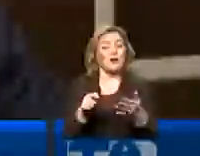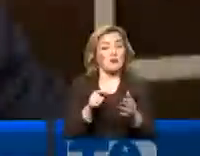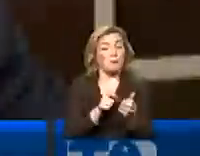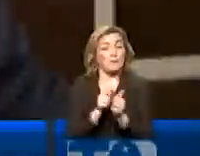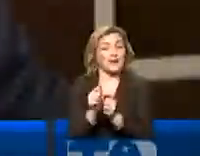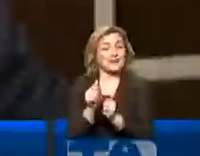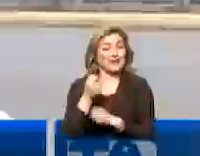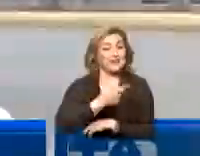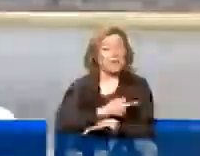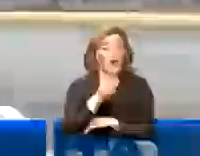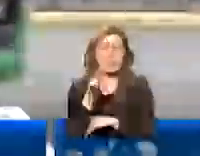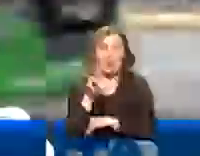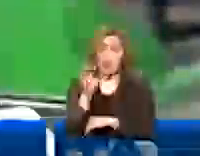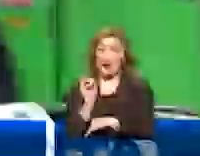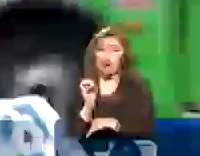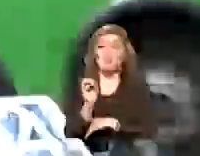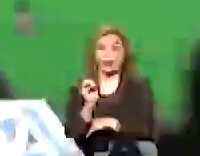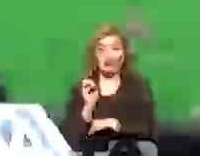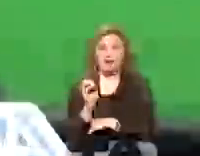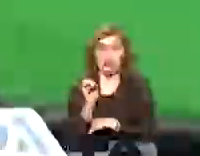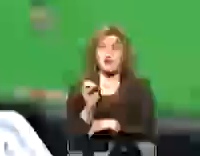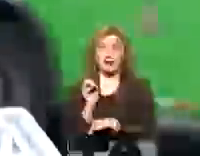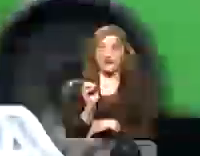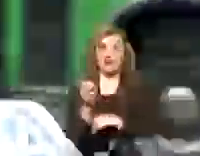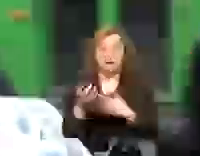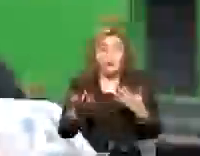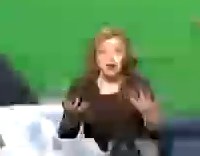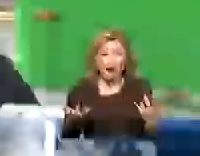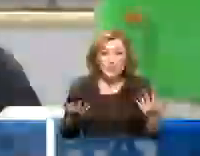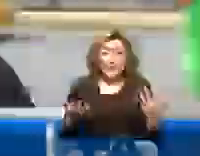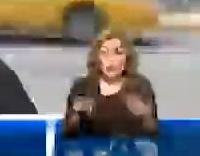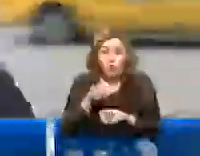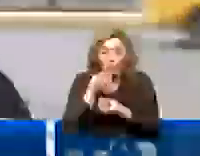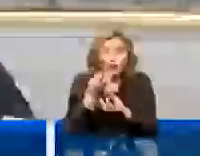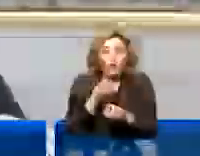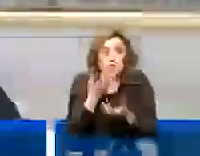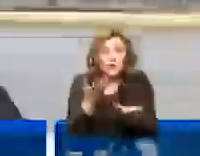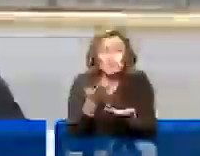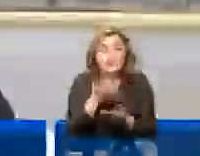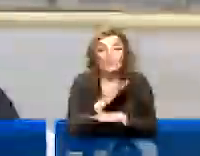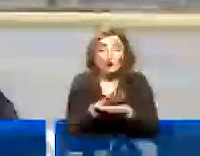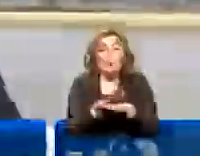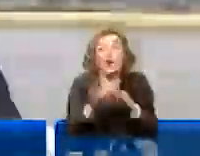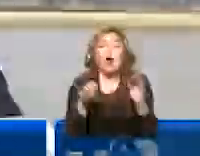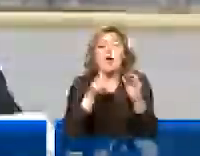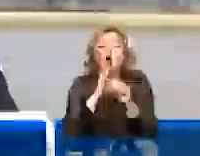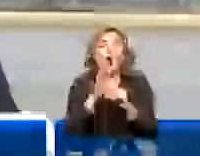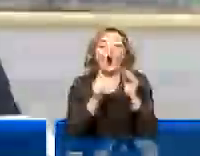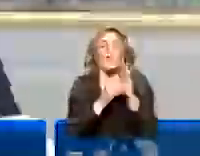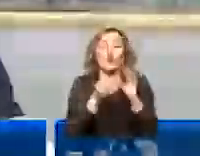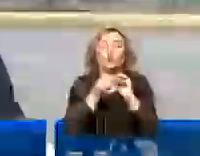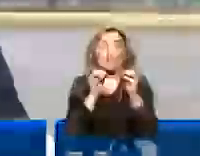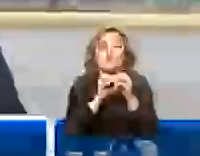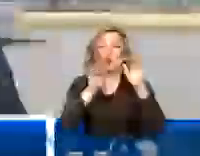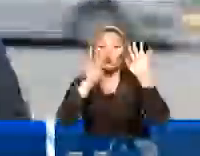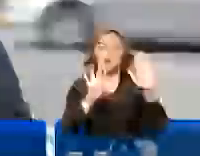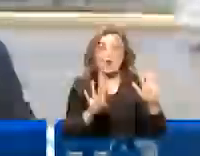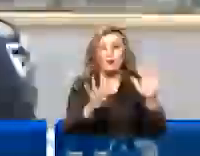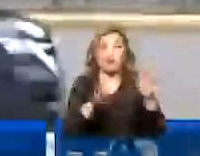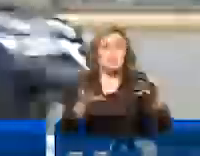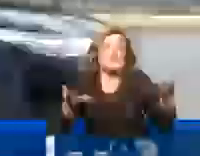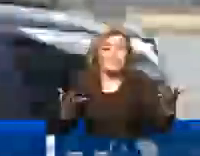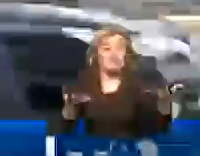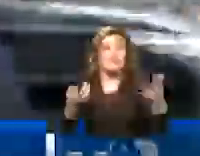transcurrir 30 días. Por no haber un pronunciamiento expreso sobre la objeción 9, esto recién debió haber